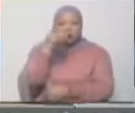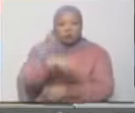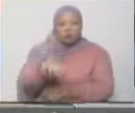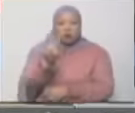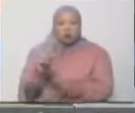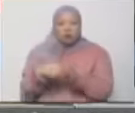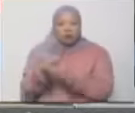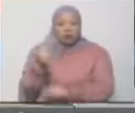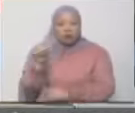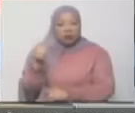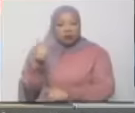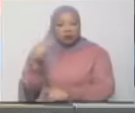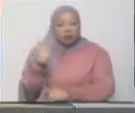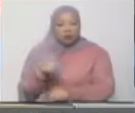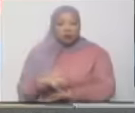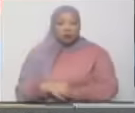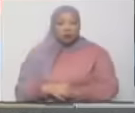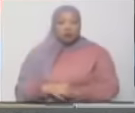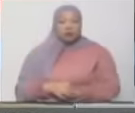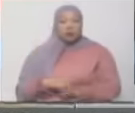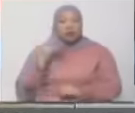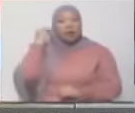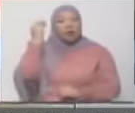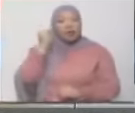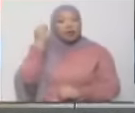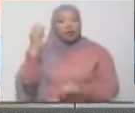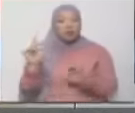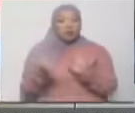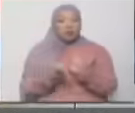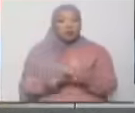2010. Y analiza las leyes.